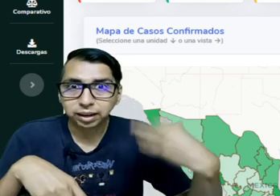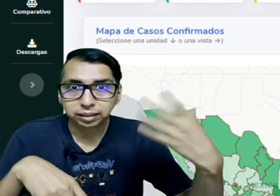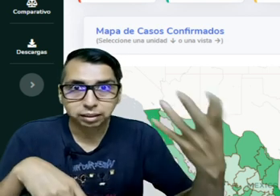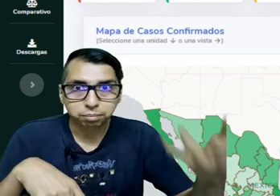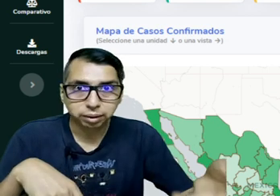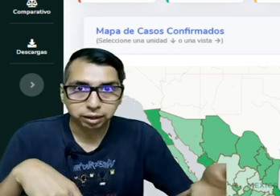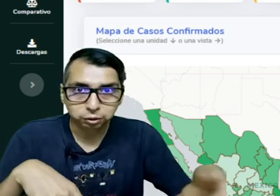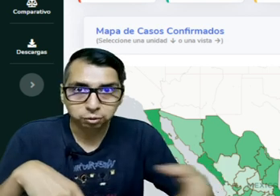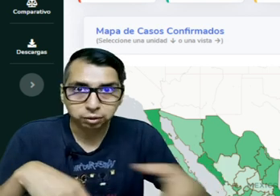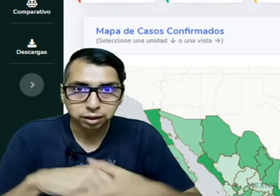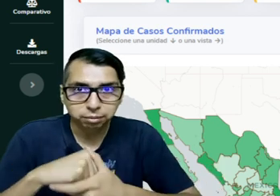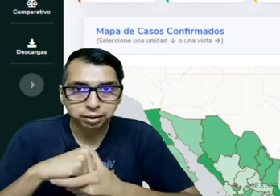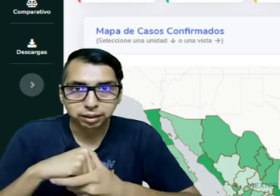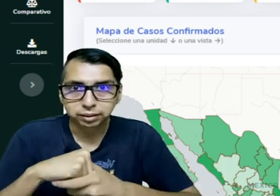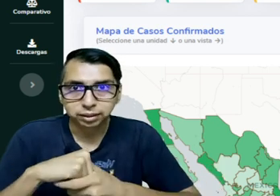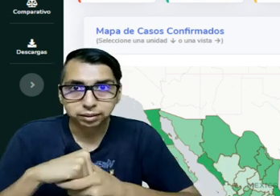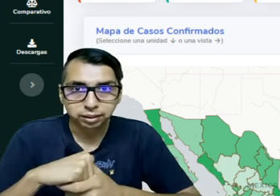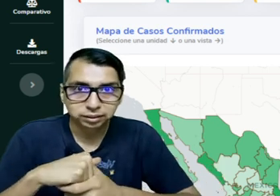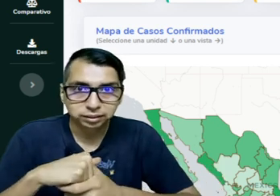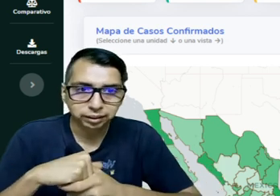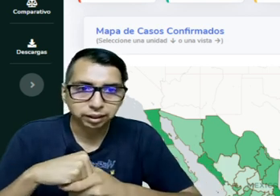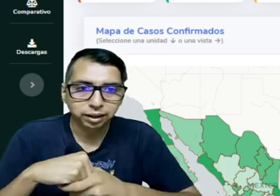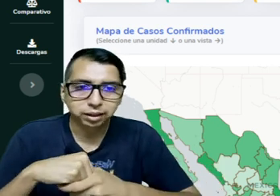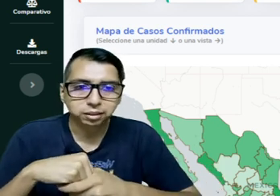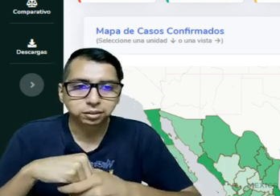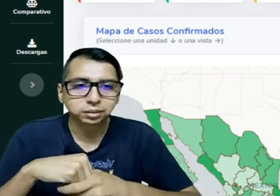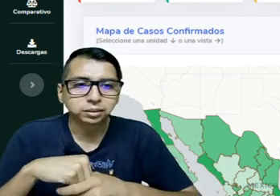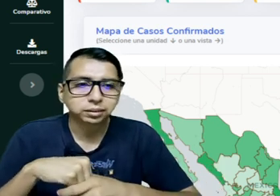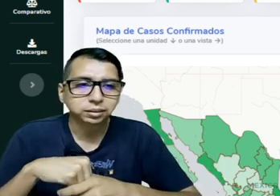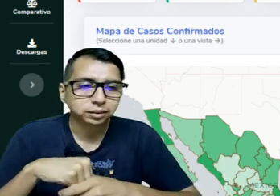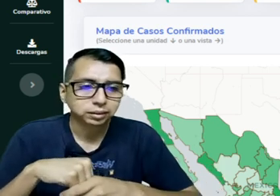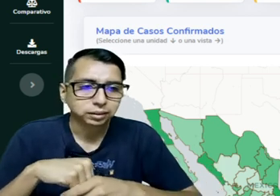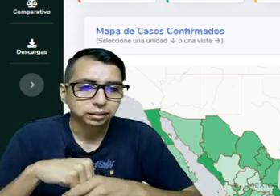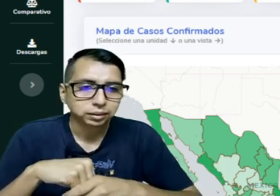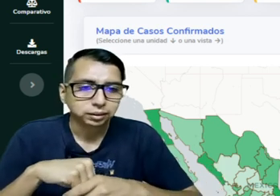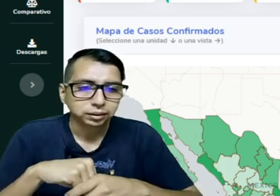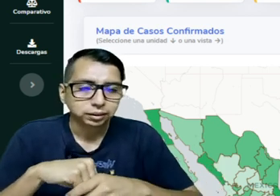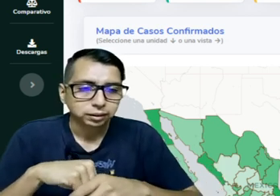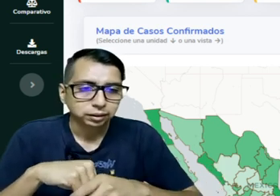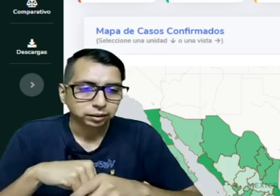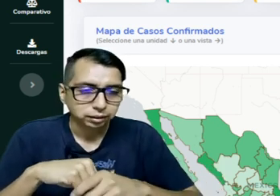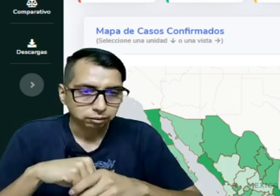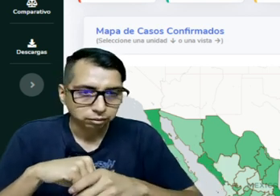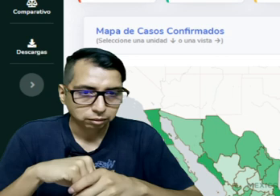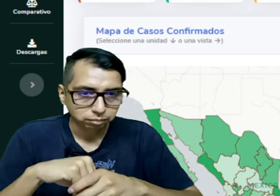general temperatura arriba de 37 grados